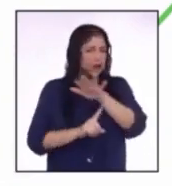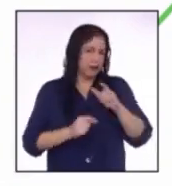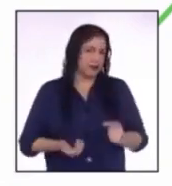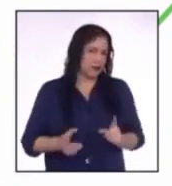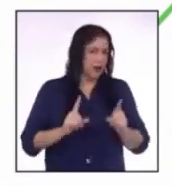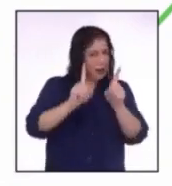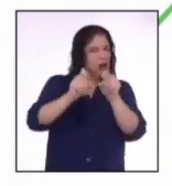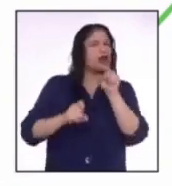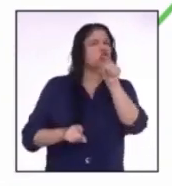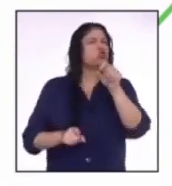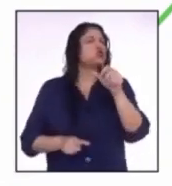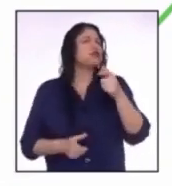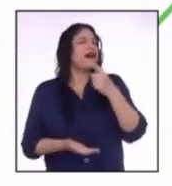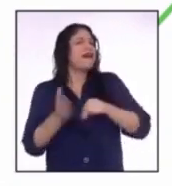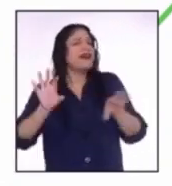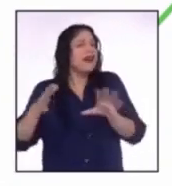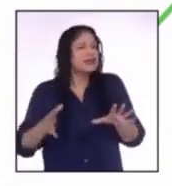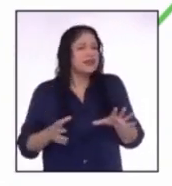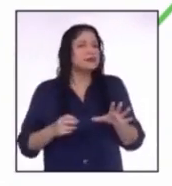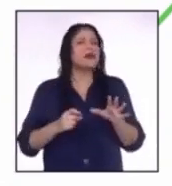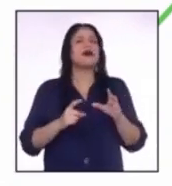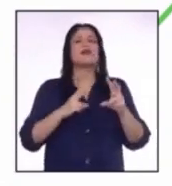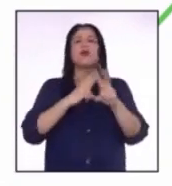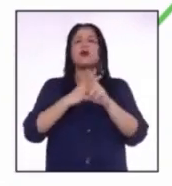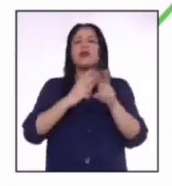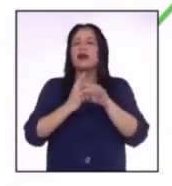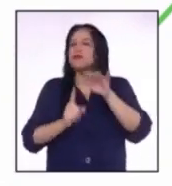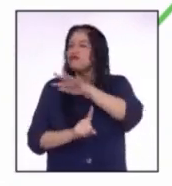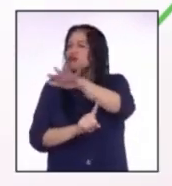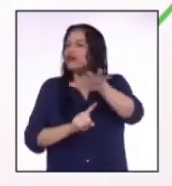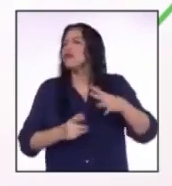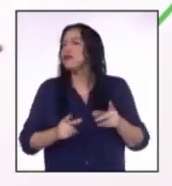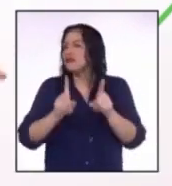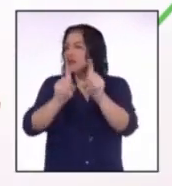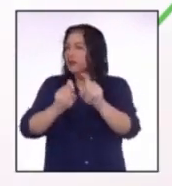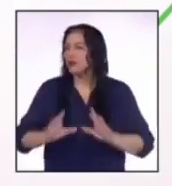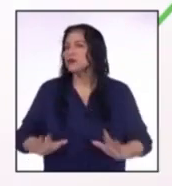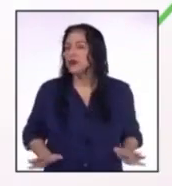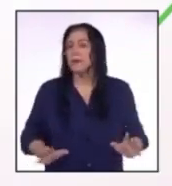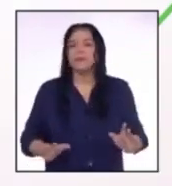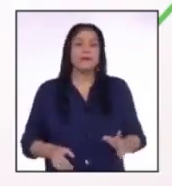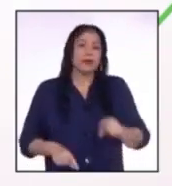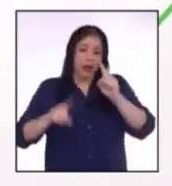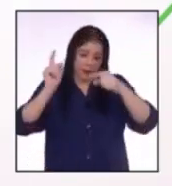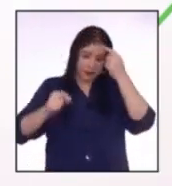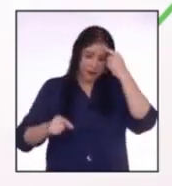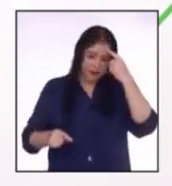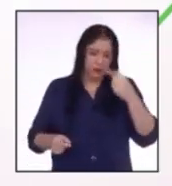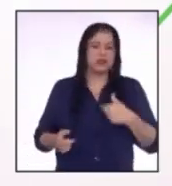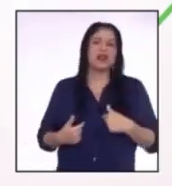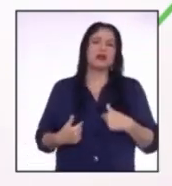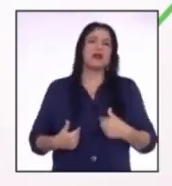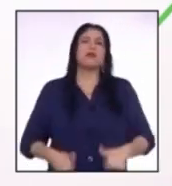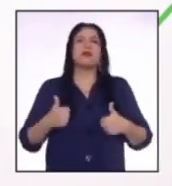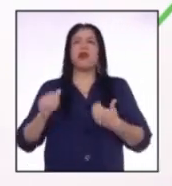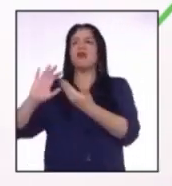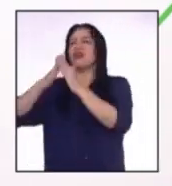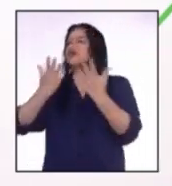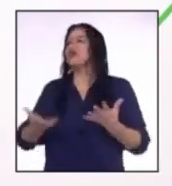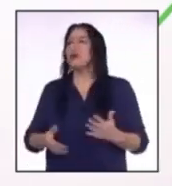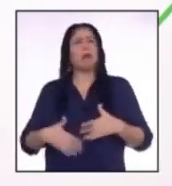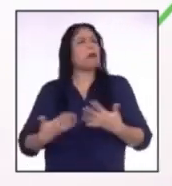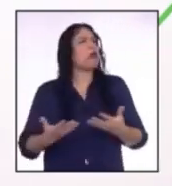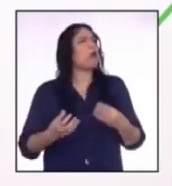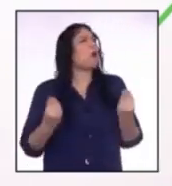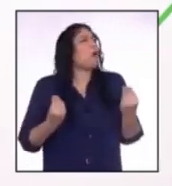ejemplo qué acciones realizas para el cuidado de la naturaleza a veces pensamos que si estamos en una ciudad no tenemos cómo